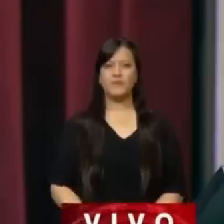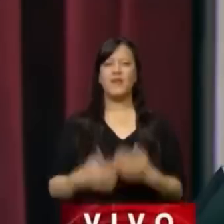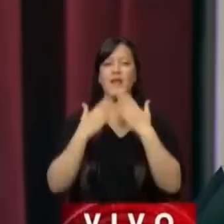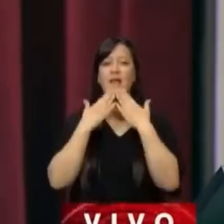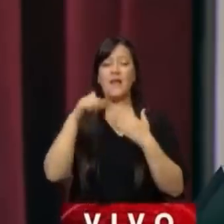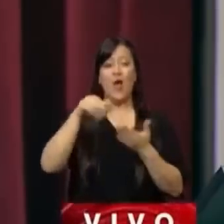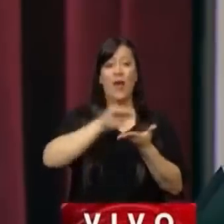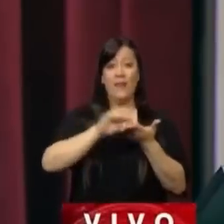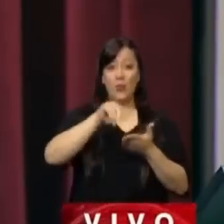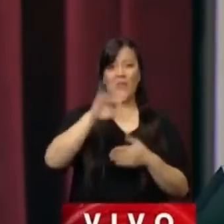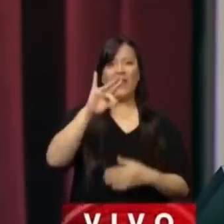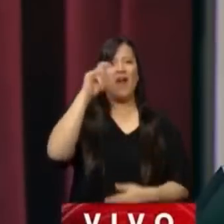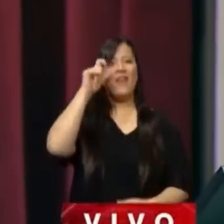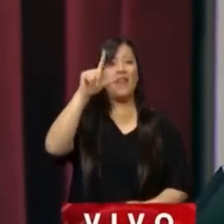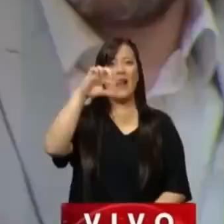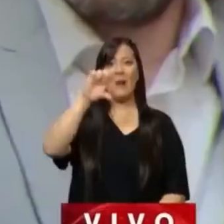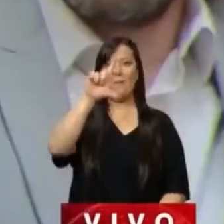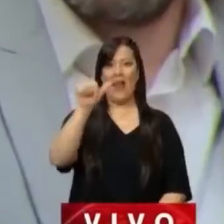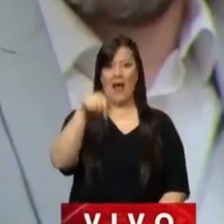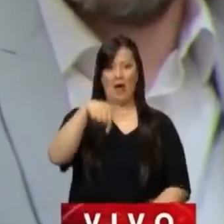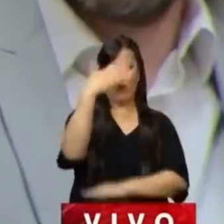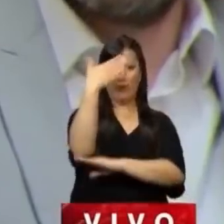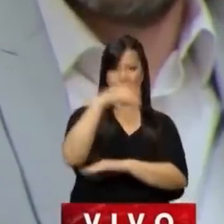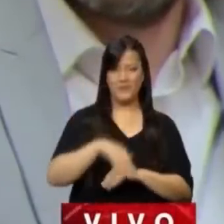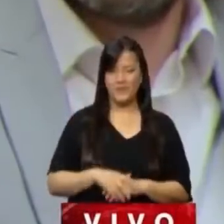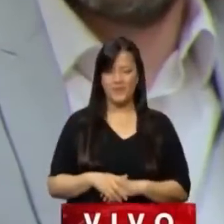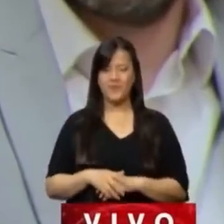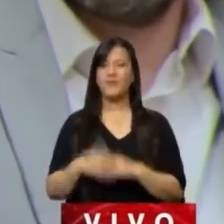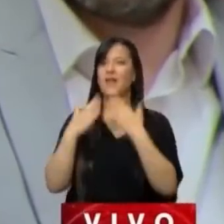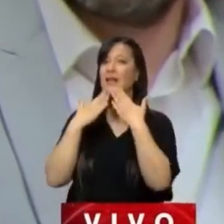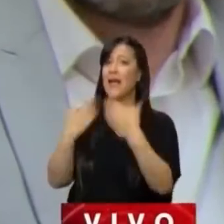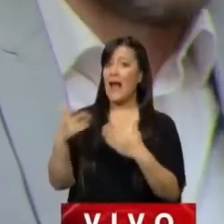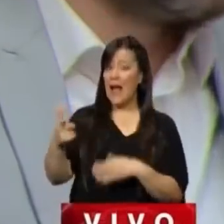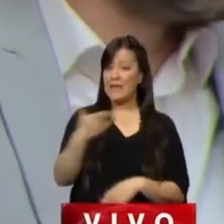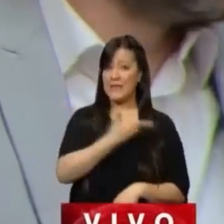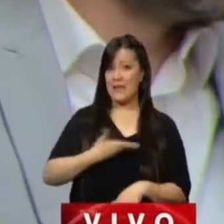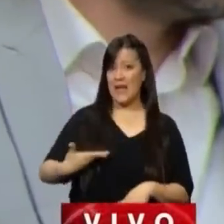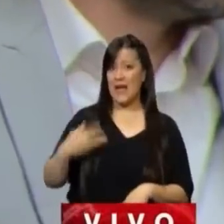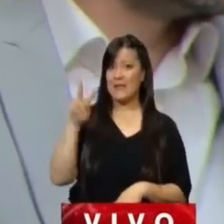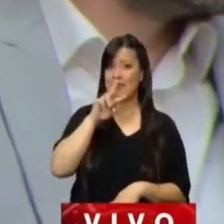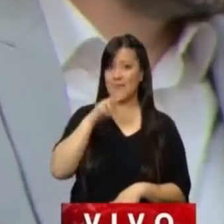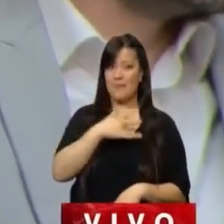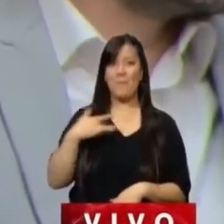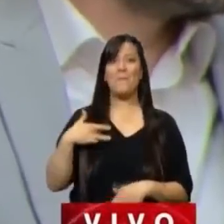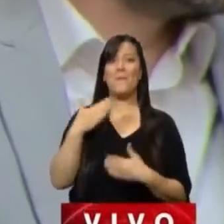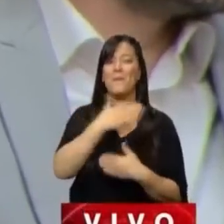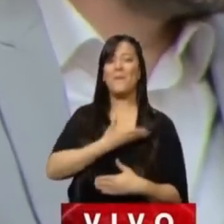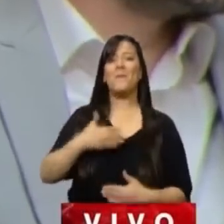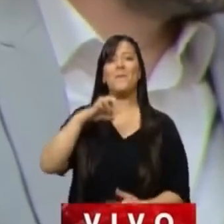Diputada del Pla, en uso de la palabra. Gracias, señora Presidenta.